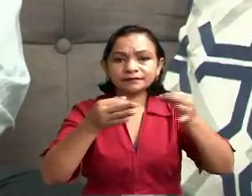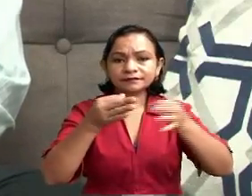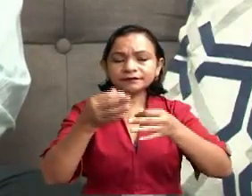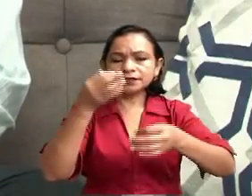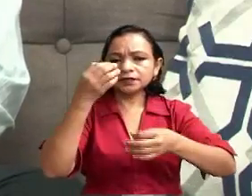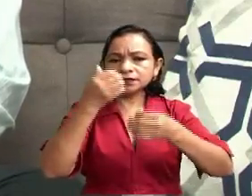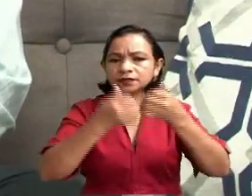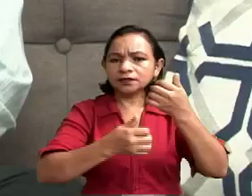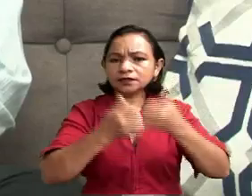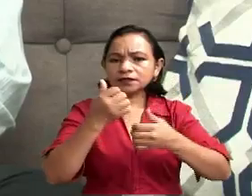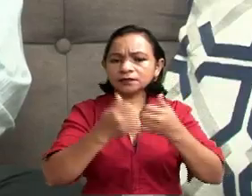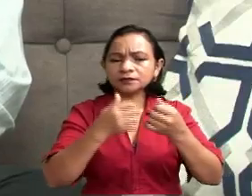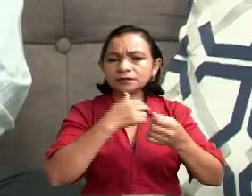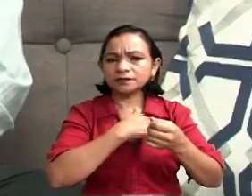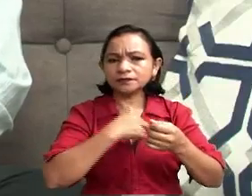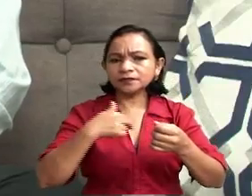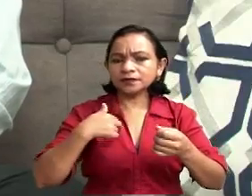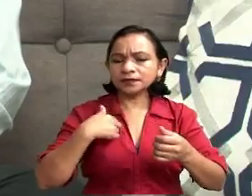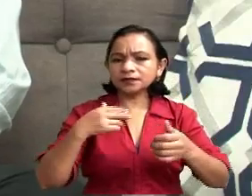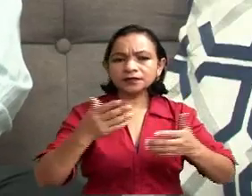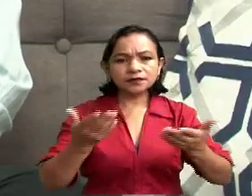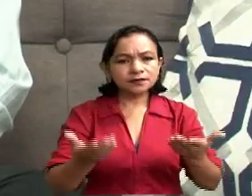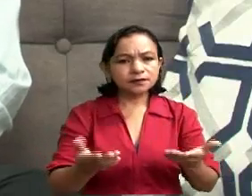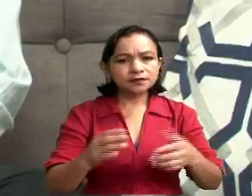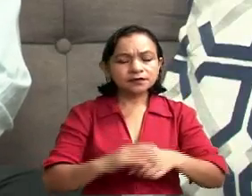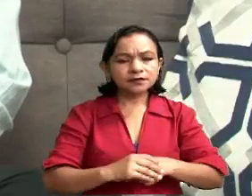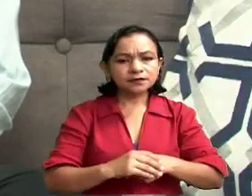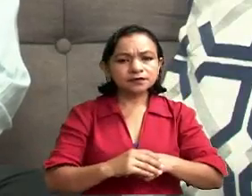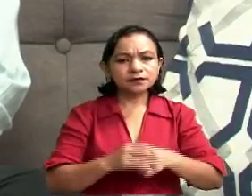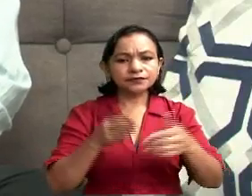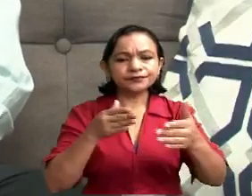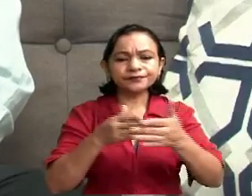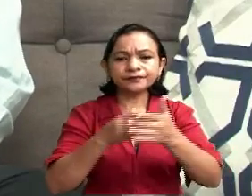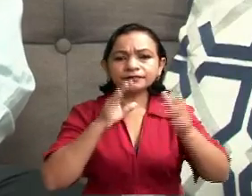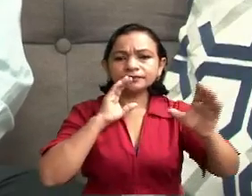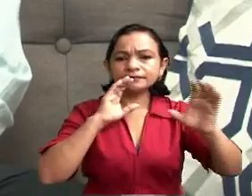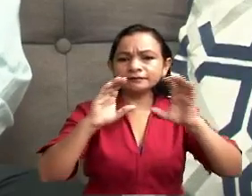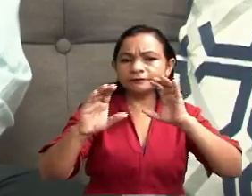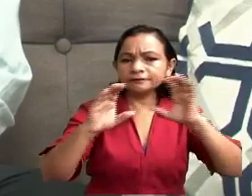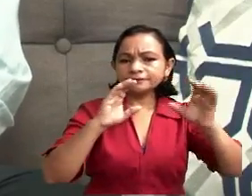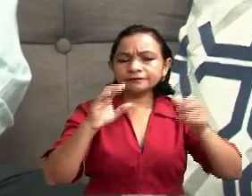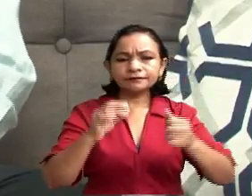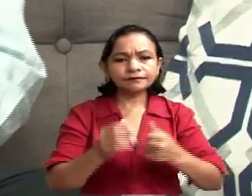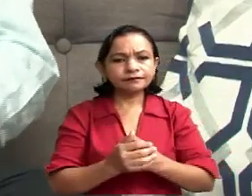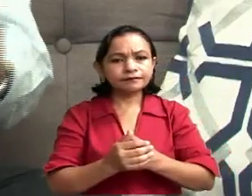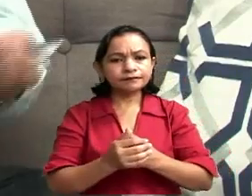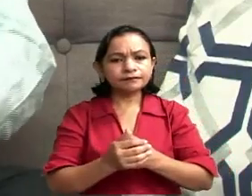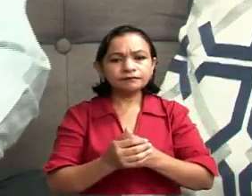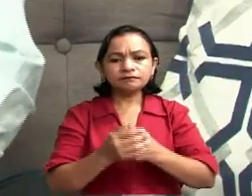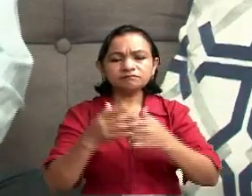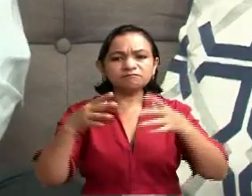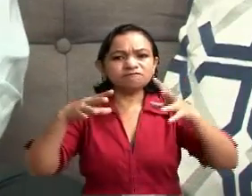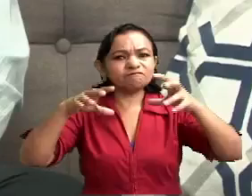que causaron, o sea, la interrupción de las comunicaciones, el secuestro del